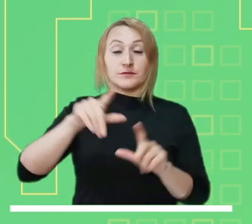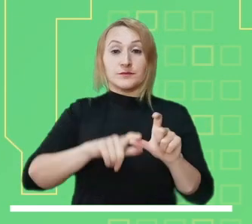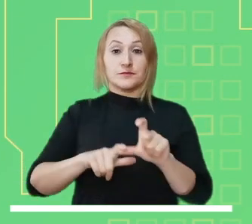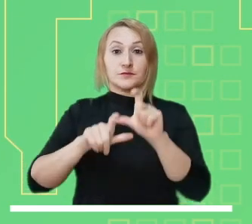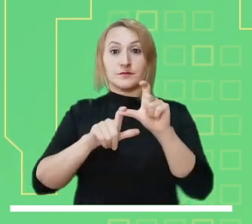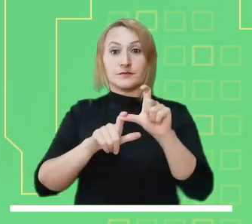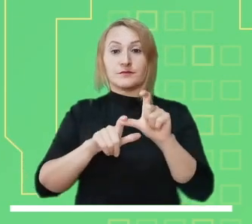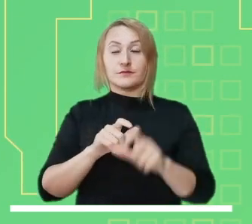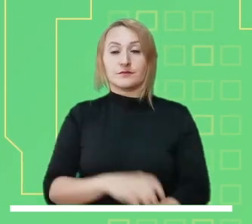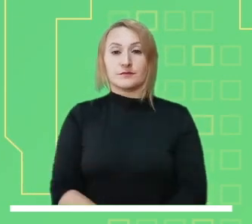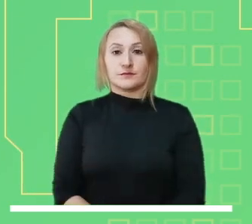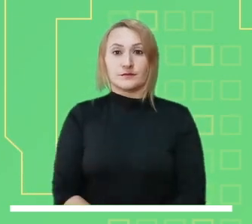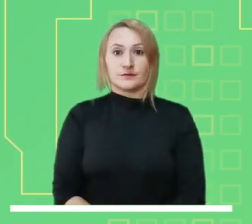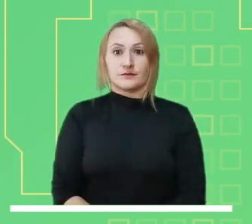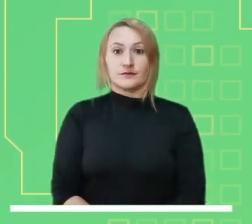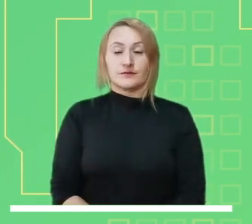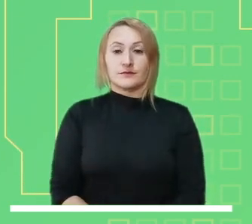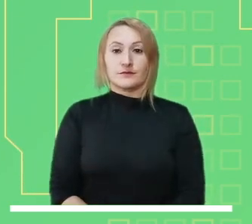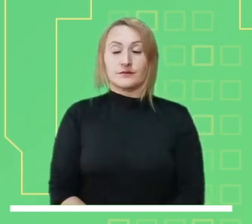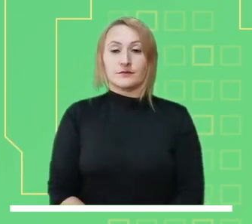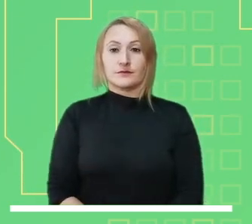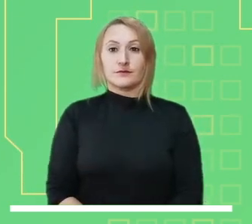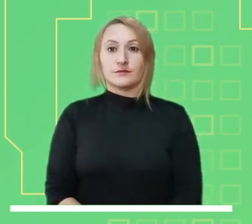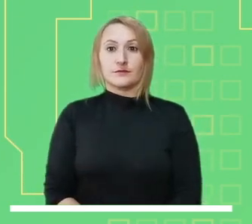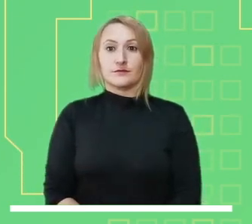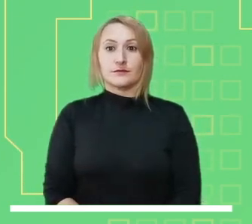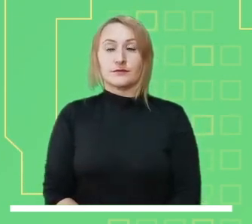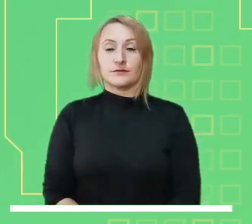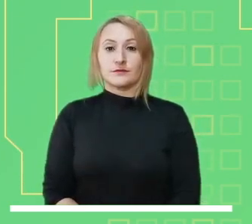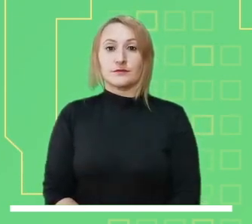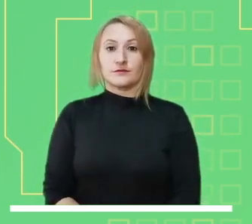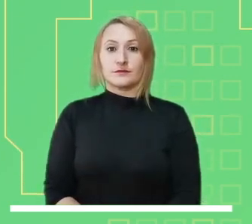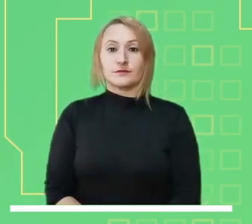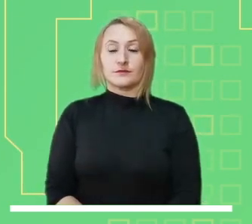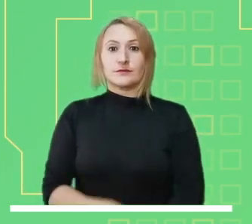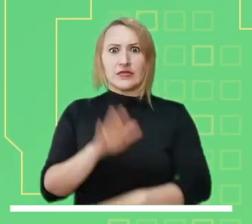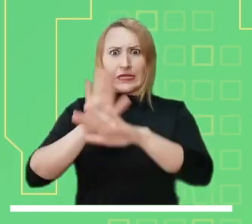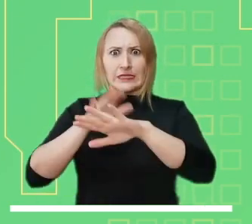Alerta naranja por probabilidad de incendios en zonas de Magdalena y La Guajira.